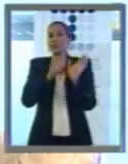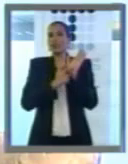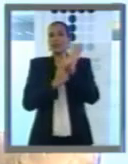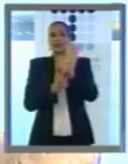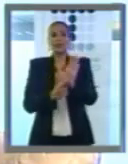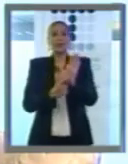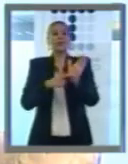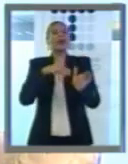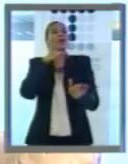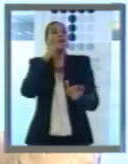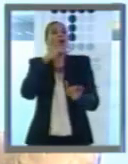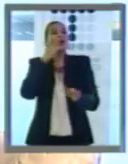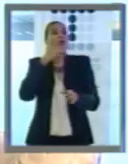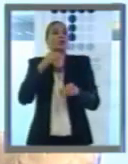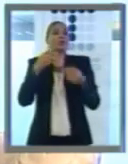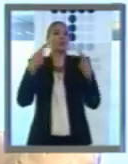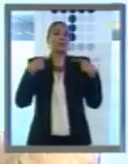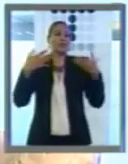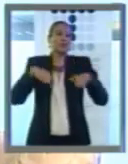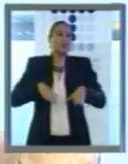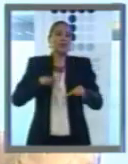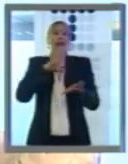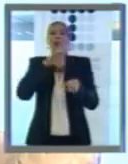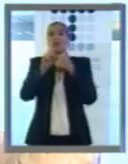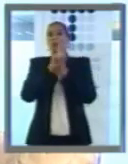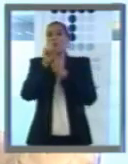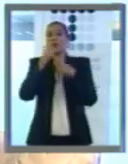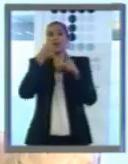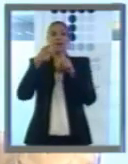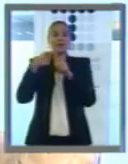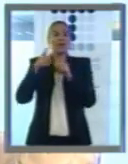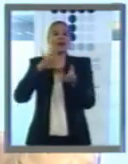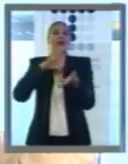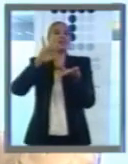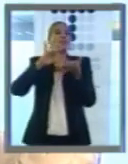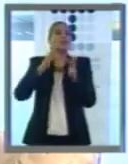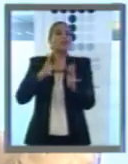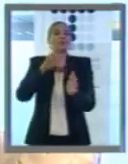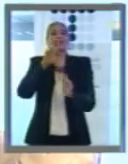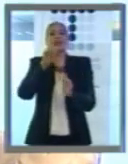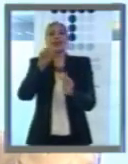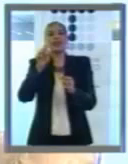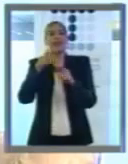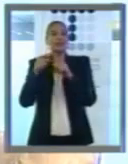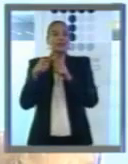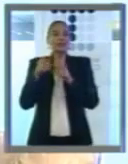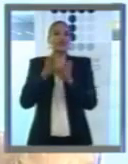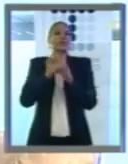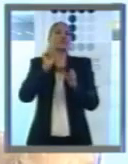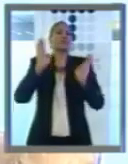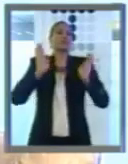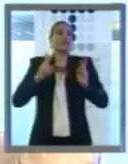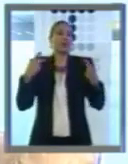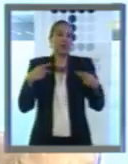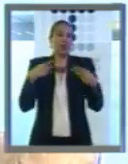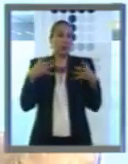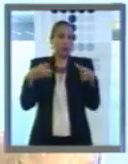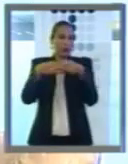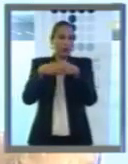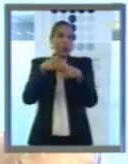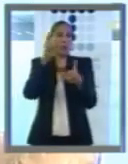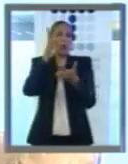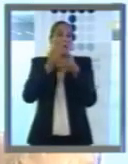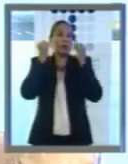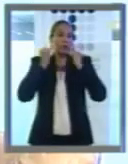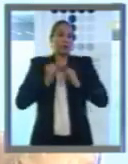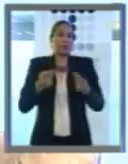la corrupción es un problema que sucede en redes y no solamente un problema de comportamiento individual, y que no es